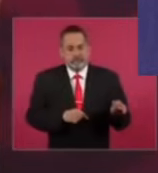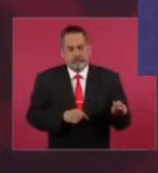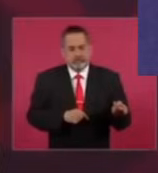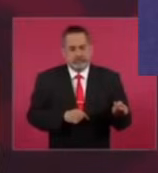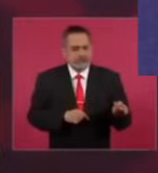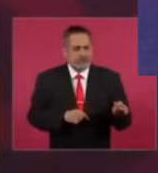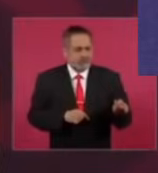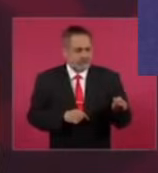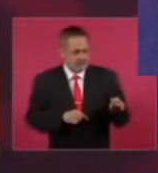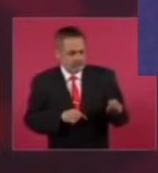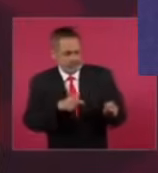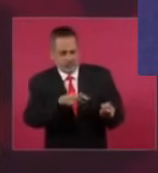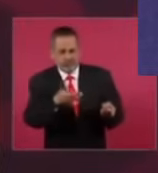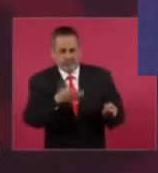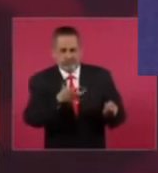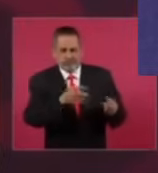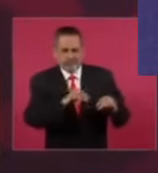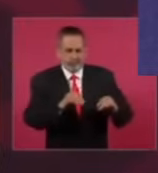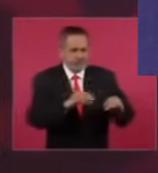actúa,